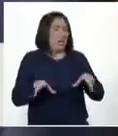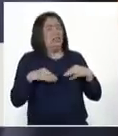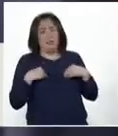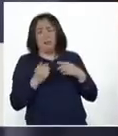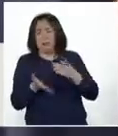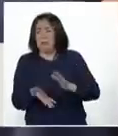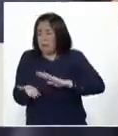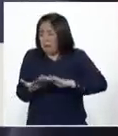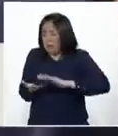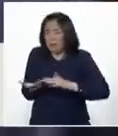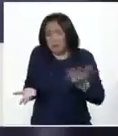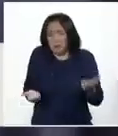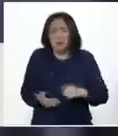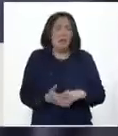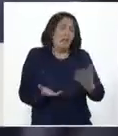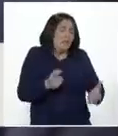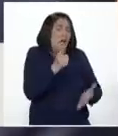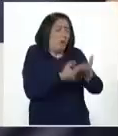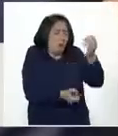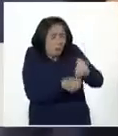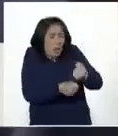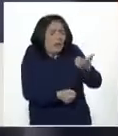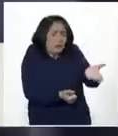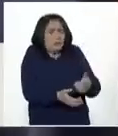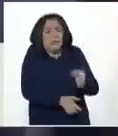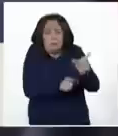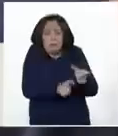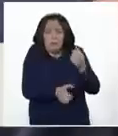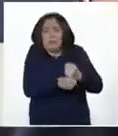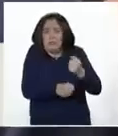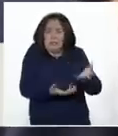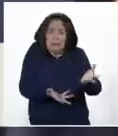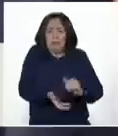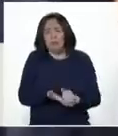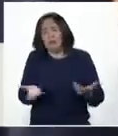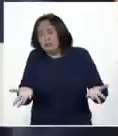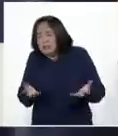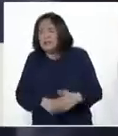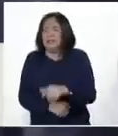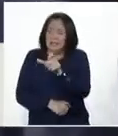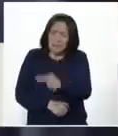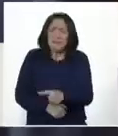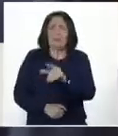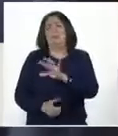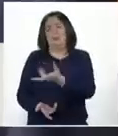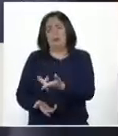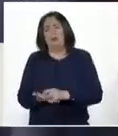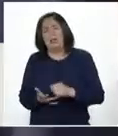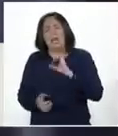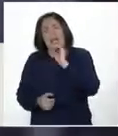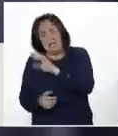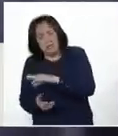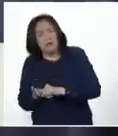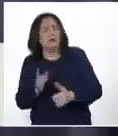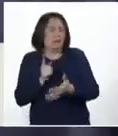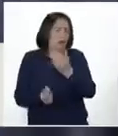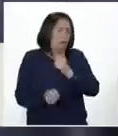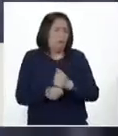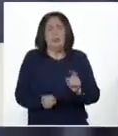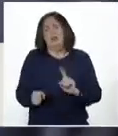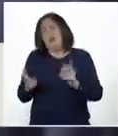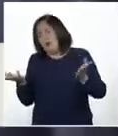y que ha pedido disculpas es confiar en las personas con las que ha trabajado. Y Sepúlveda le ha ratificado que esa confianza no